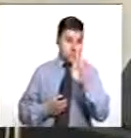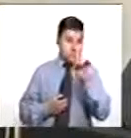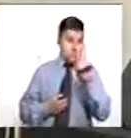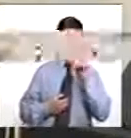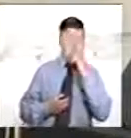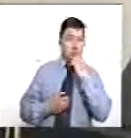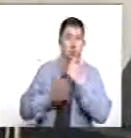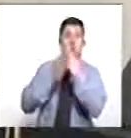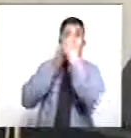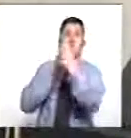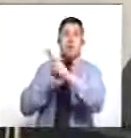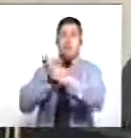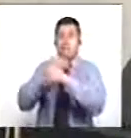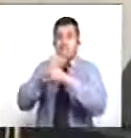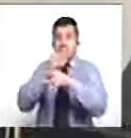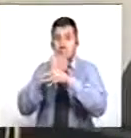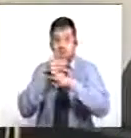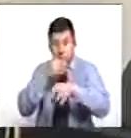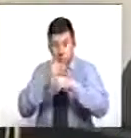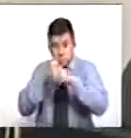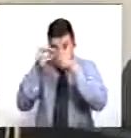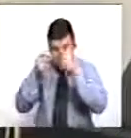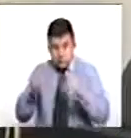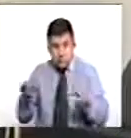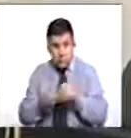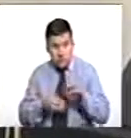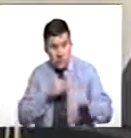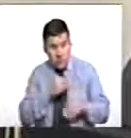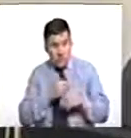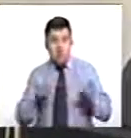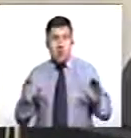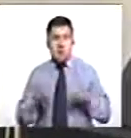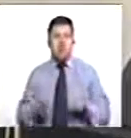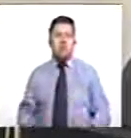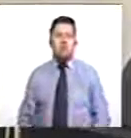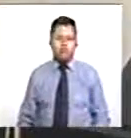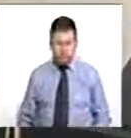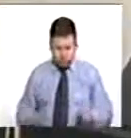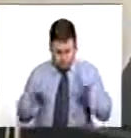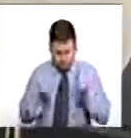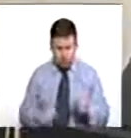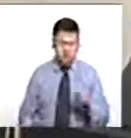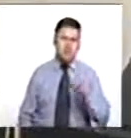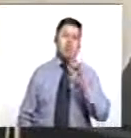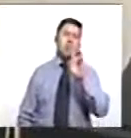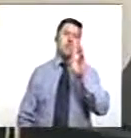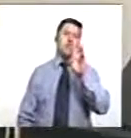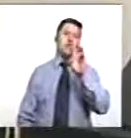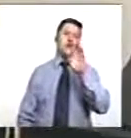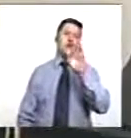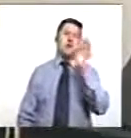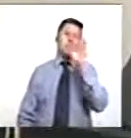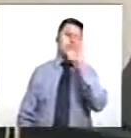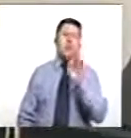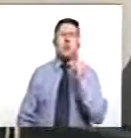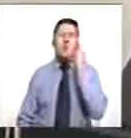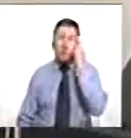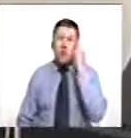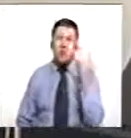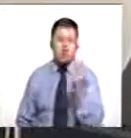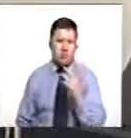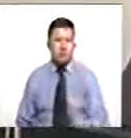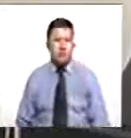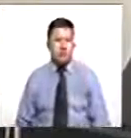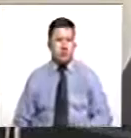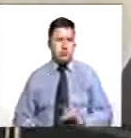cuando se suma o se adiciona a los otros, te da que el recaudo es un 83%. Lógicamente que hay que hacer